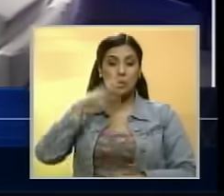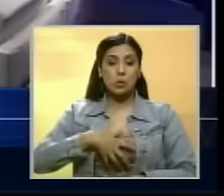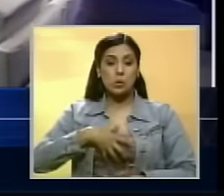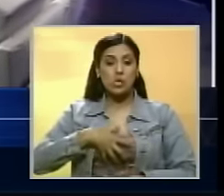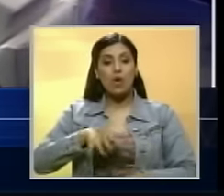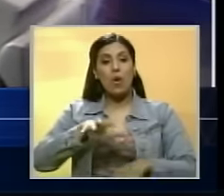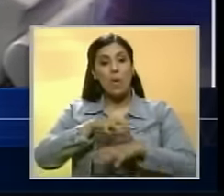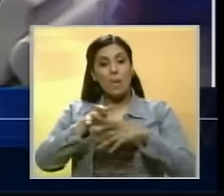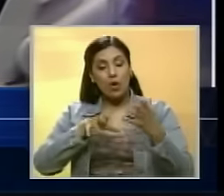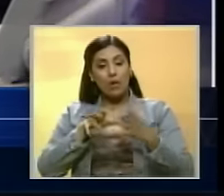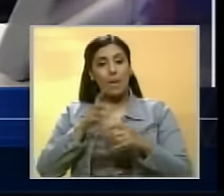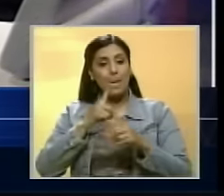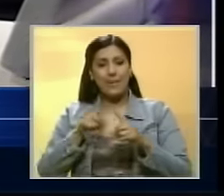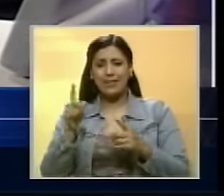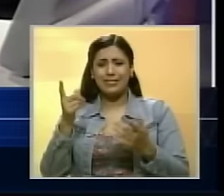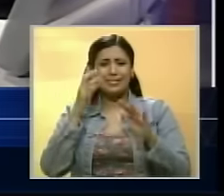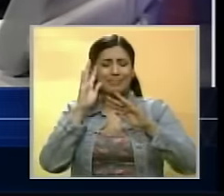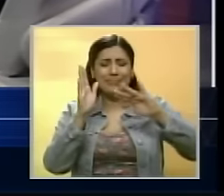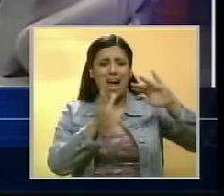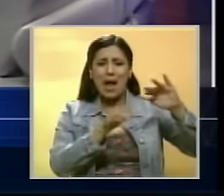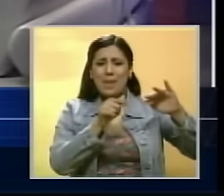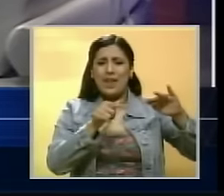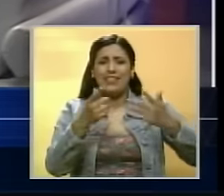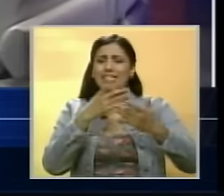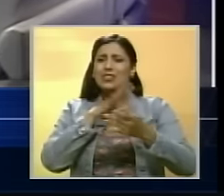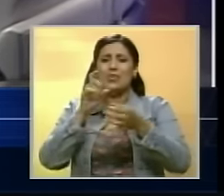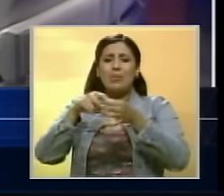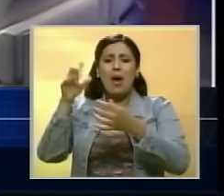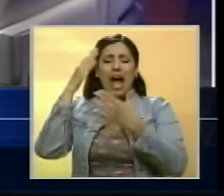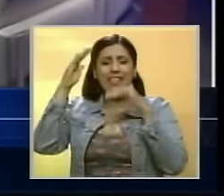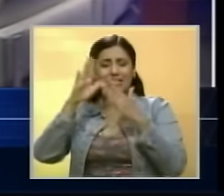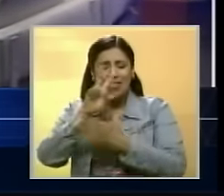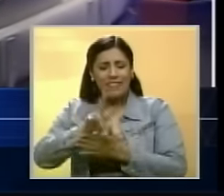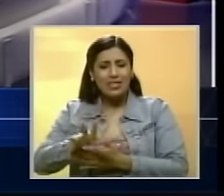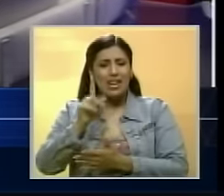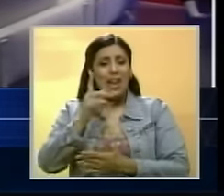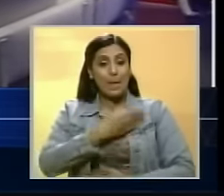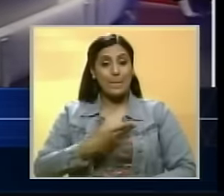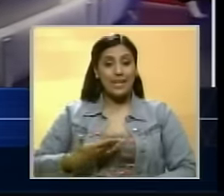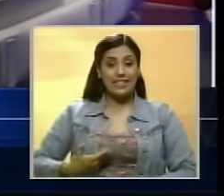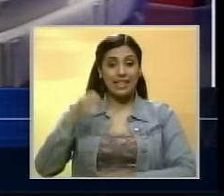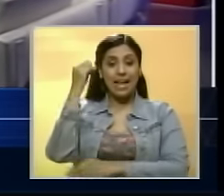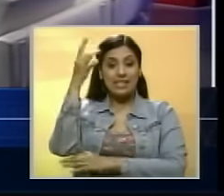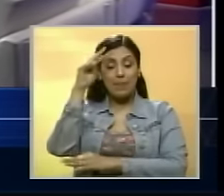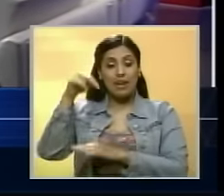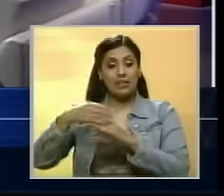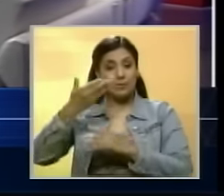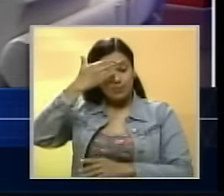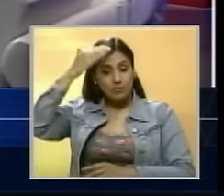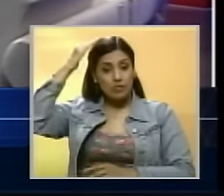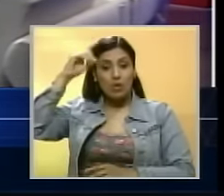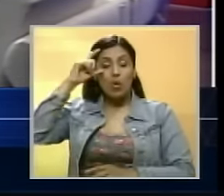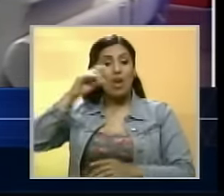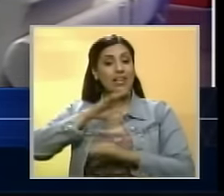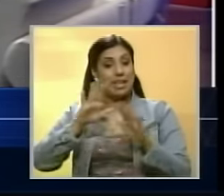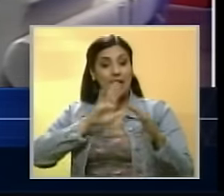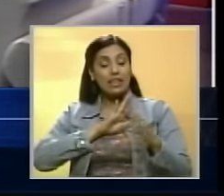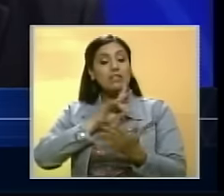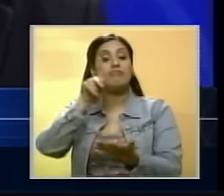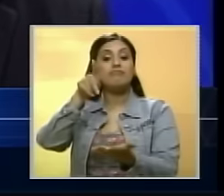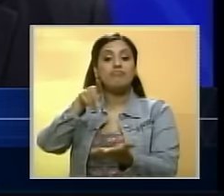situación prevista pero eso no tiene nada que ver no va a ser vinculante con los otros y el presidente de la asamblea nacional Henry Ramos alu va a estar